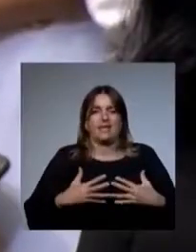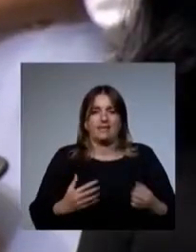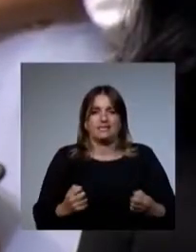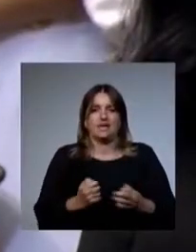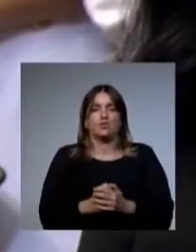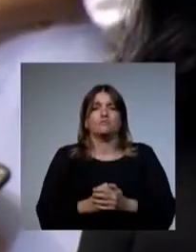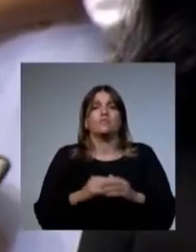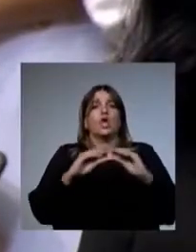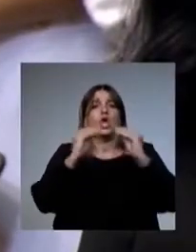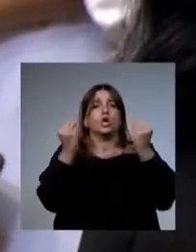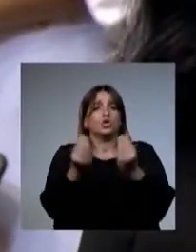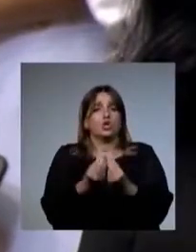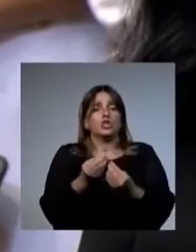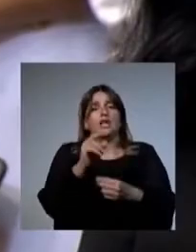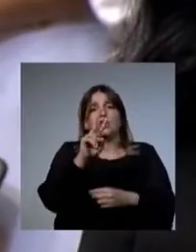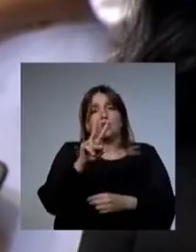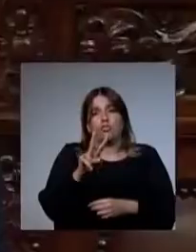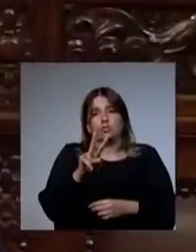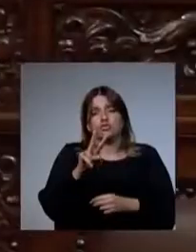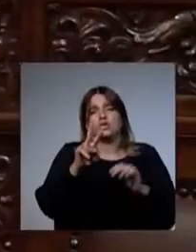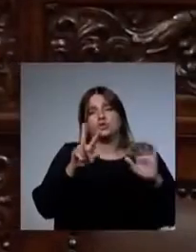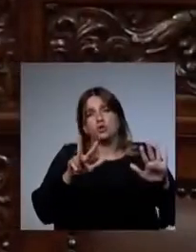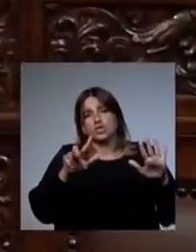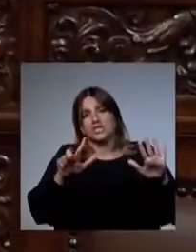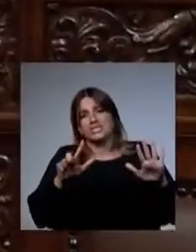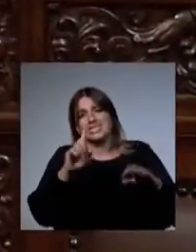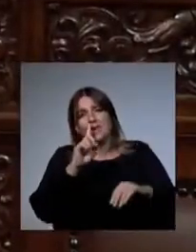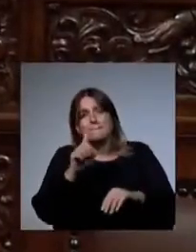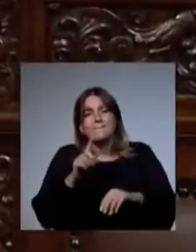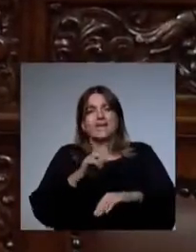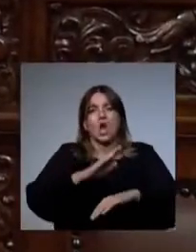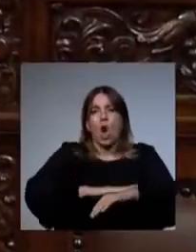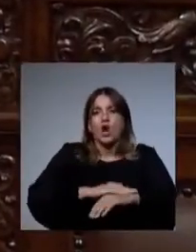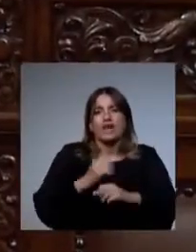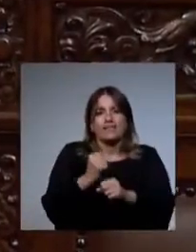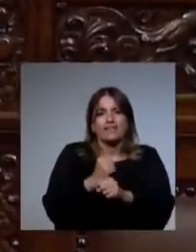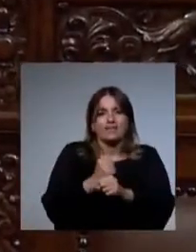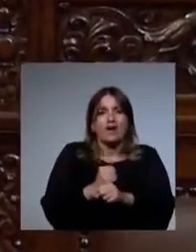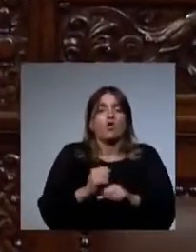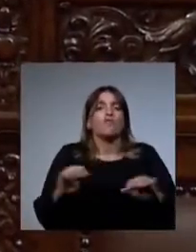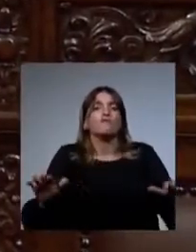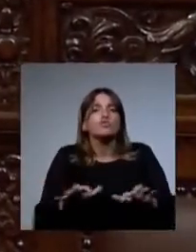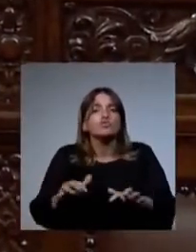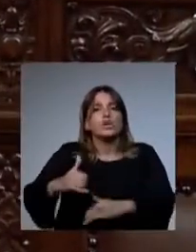Se destinaron 287.000 horas hombres para dar distintos apoyos.